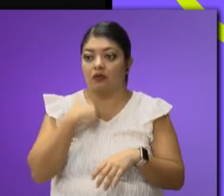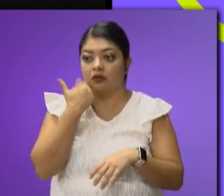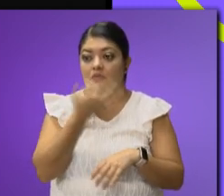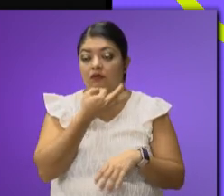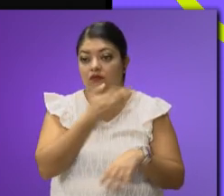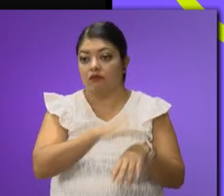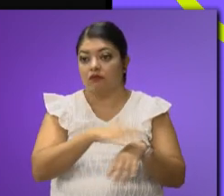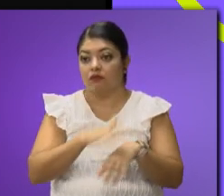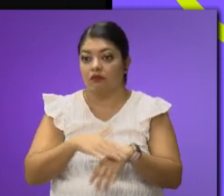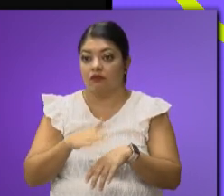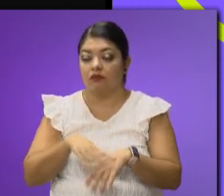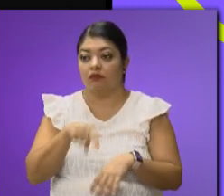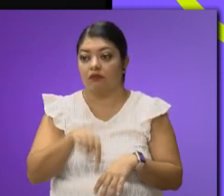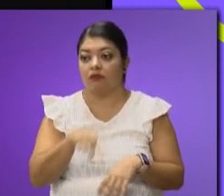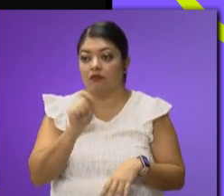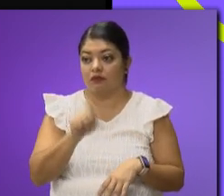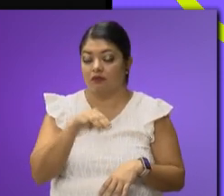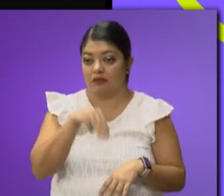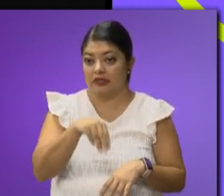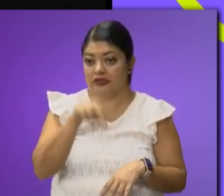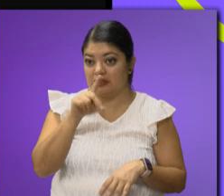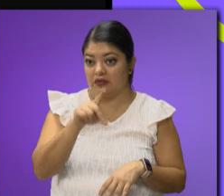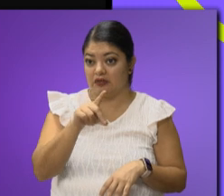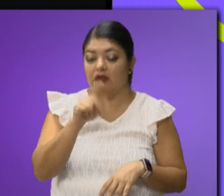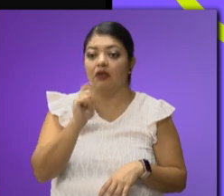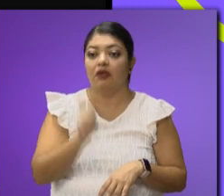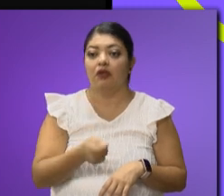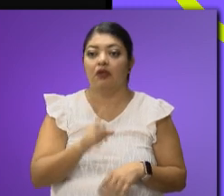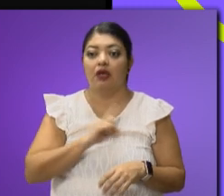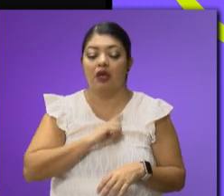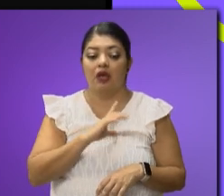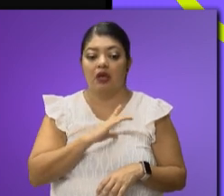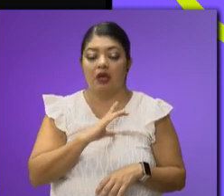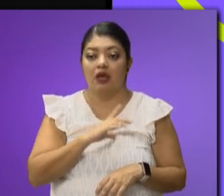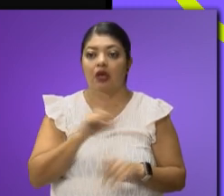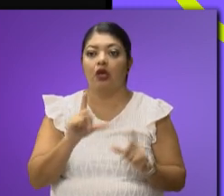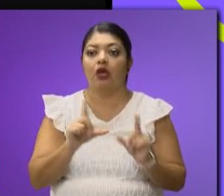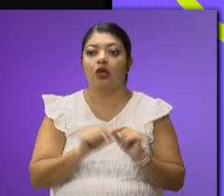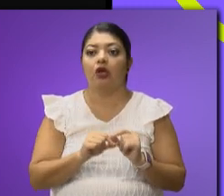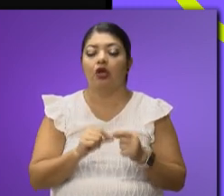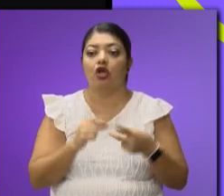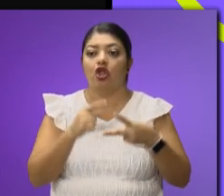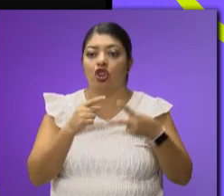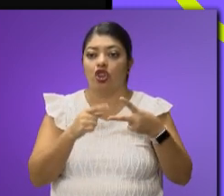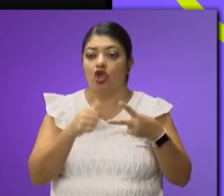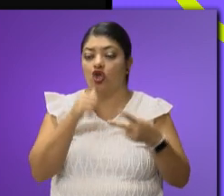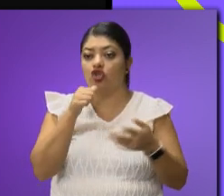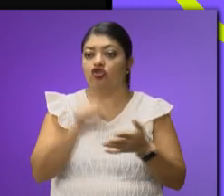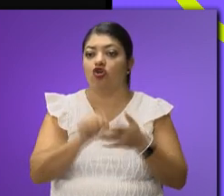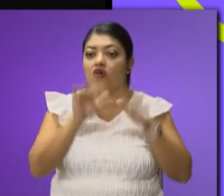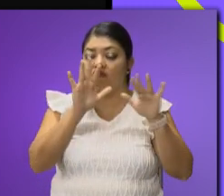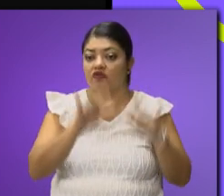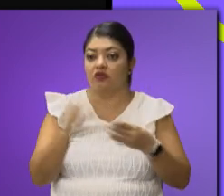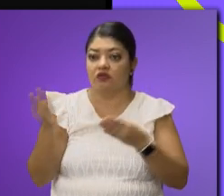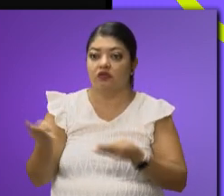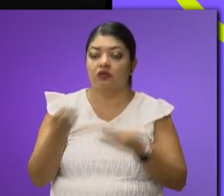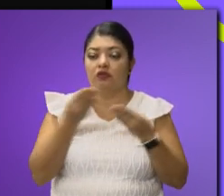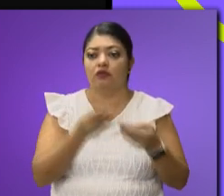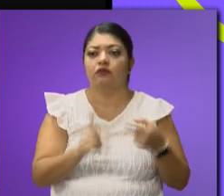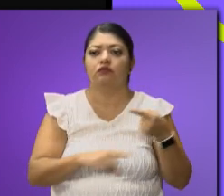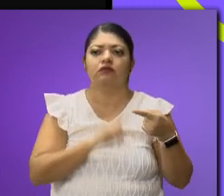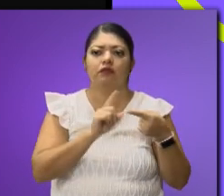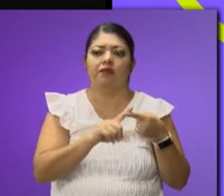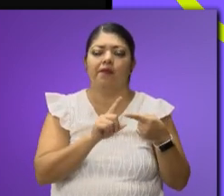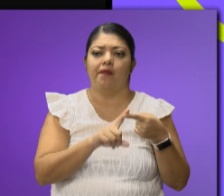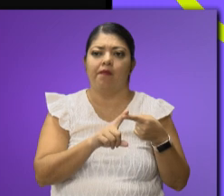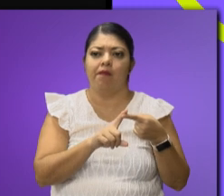que esta mesa directiva tiene solamente dos oficios que ha recibido, uno